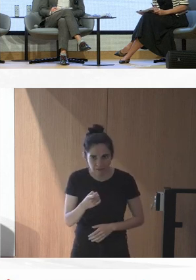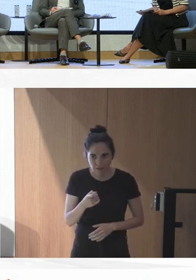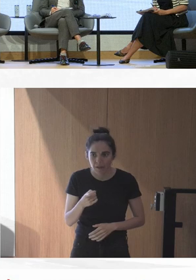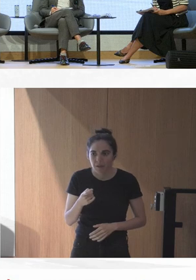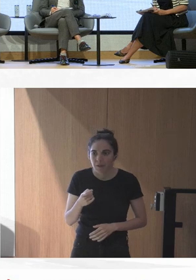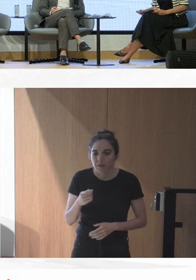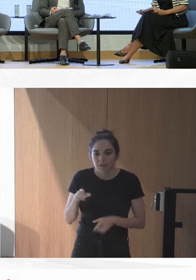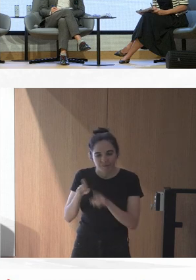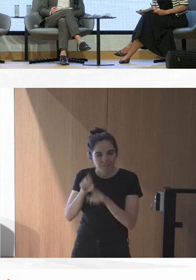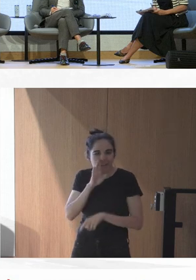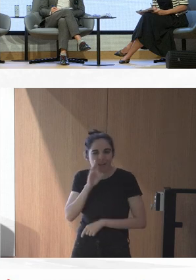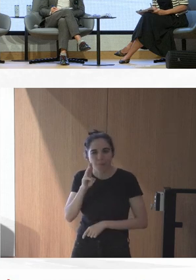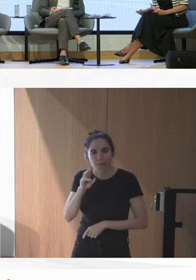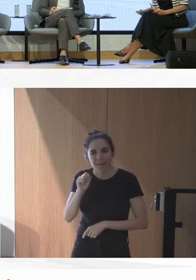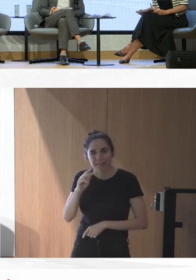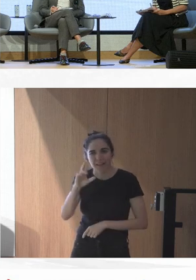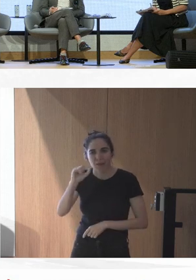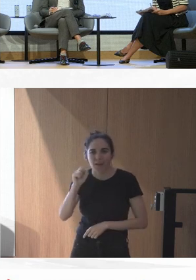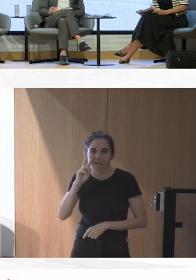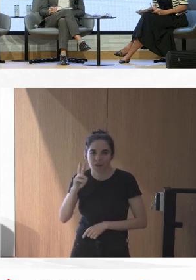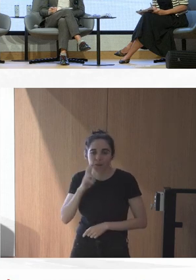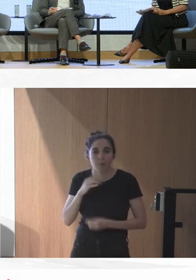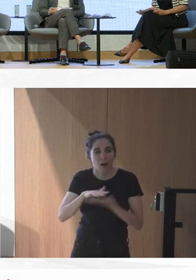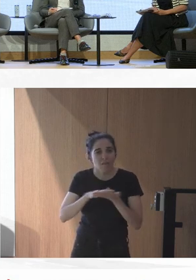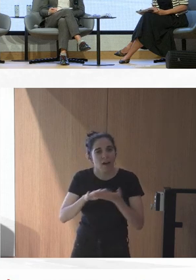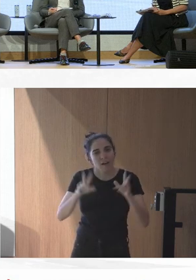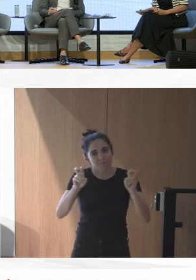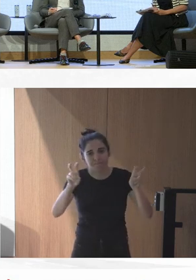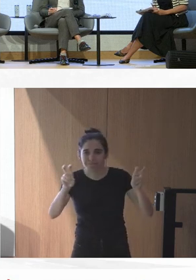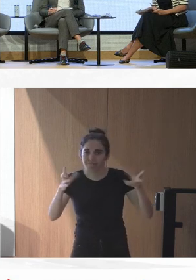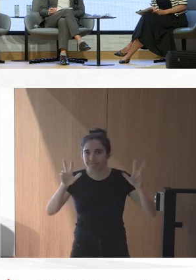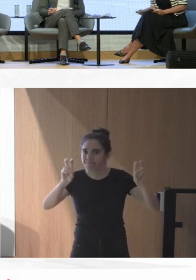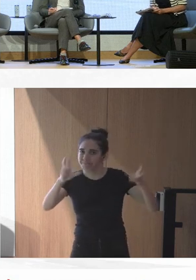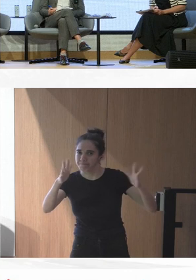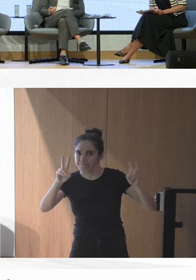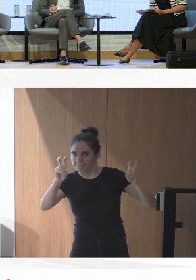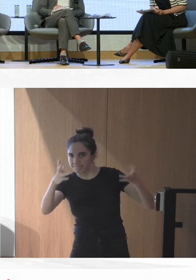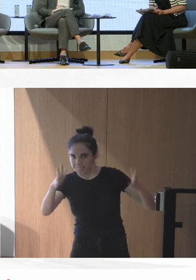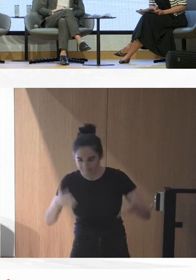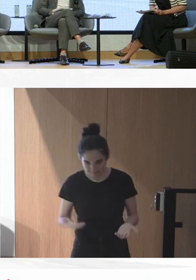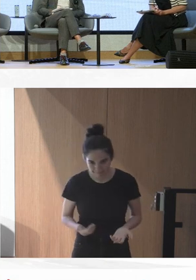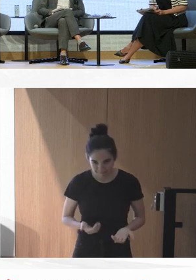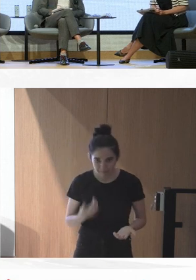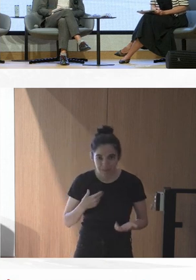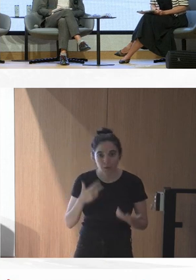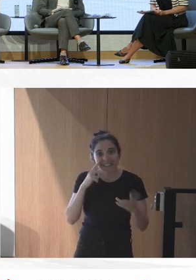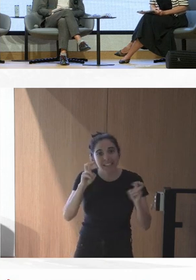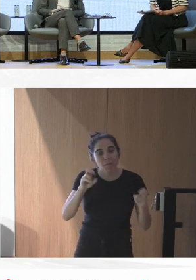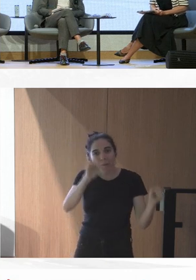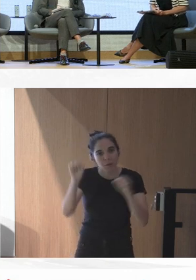hacía Patricia, que veía que ponía comillas y comillas, yo también diría la noción de protección, entre comillas, y la